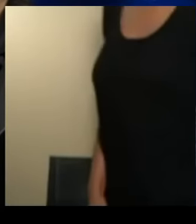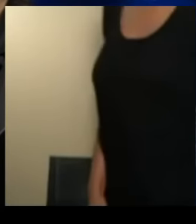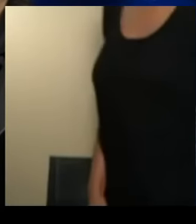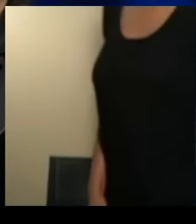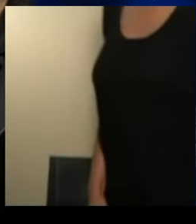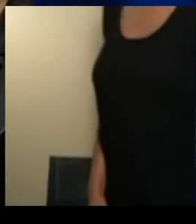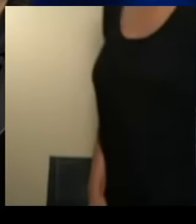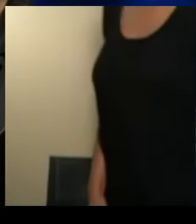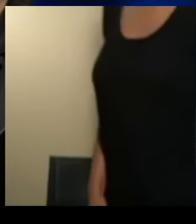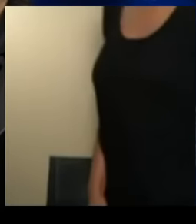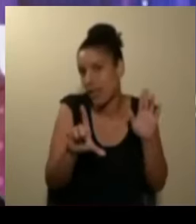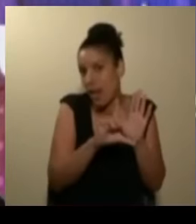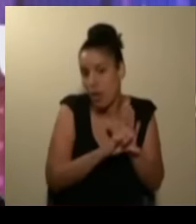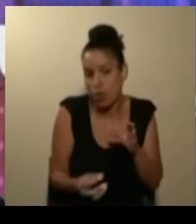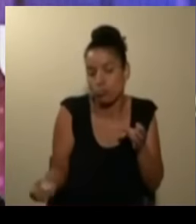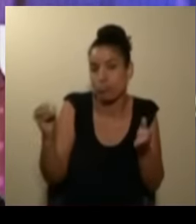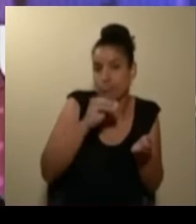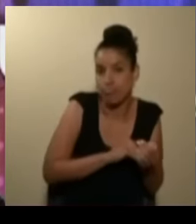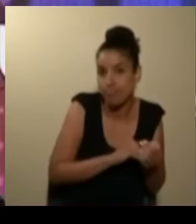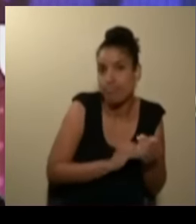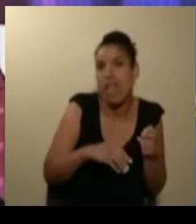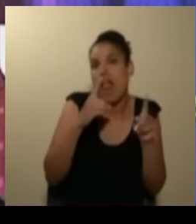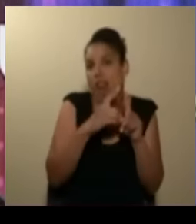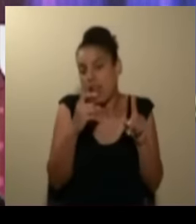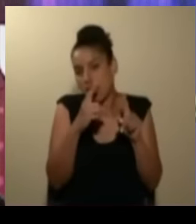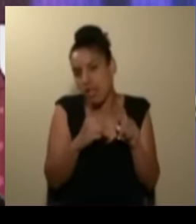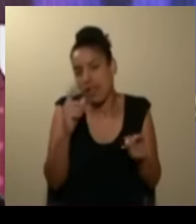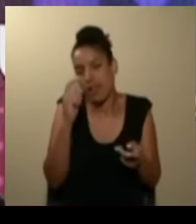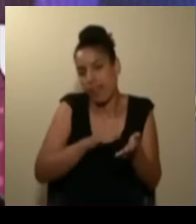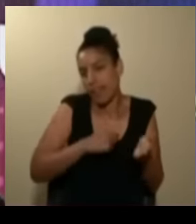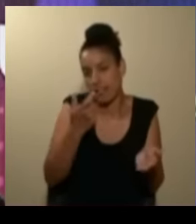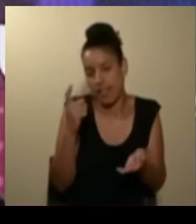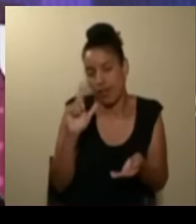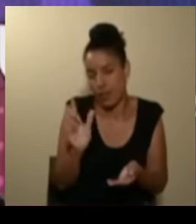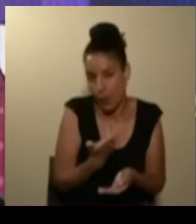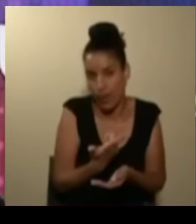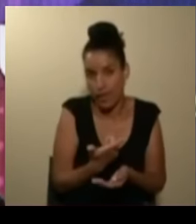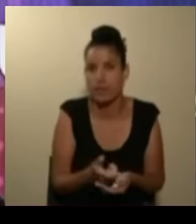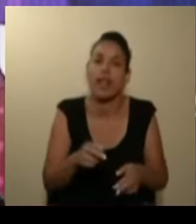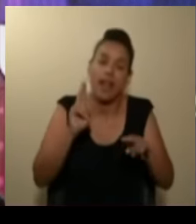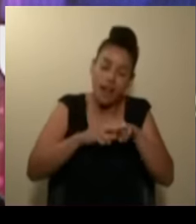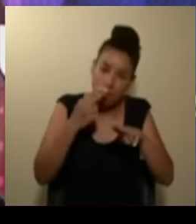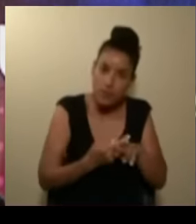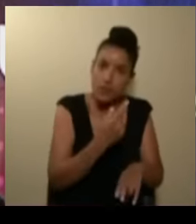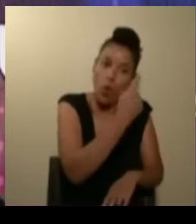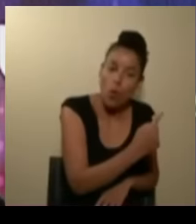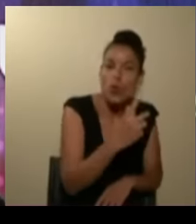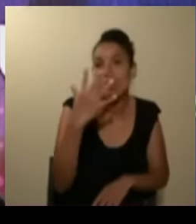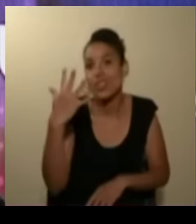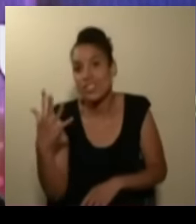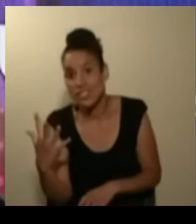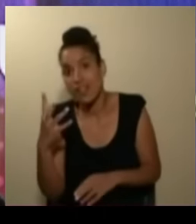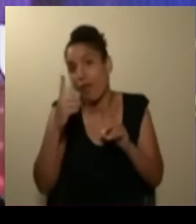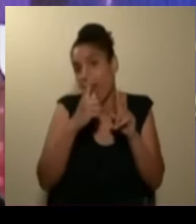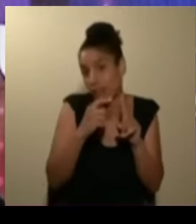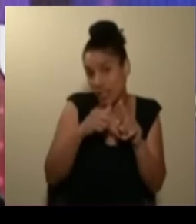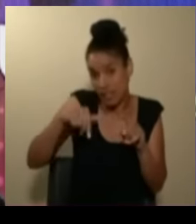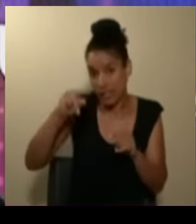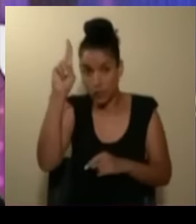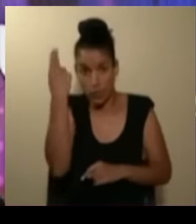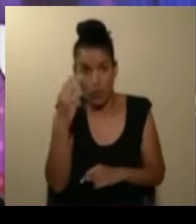LUC incorpora el alquiler sin garantía. Y vuelvo a decir, 1 de cada 5 alquileres en el Uruguay ya eran sin garantía, porque